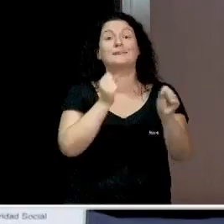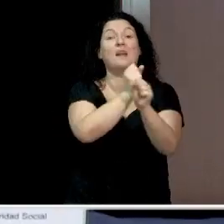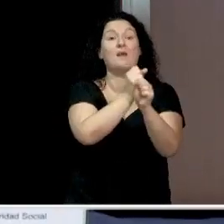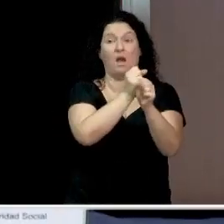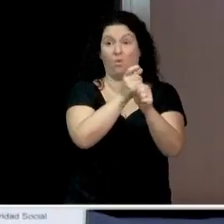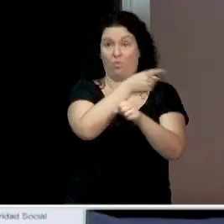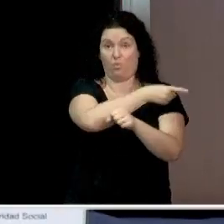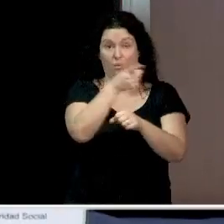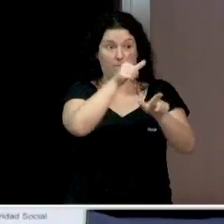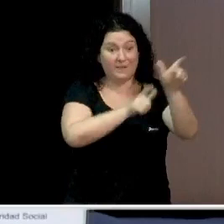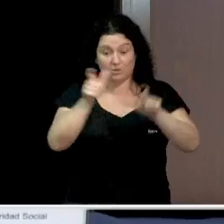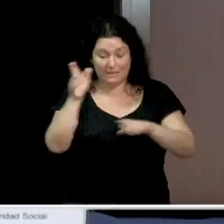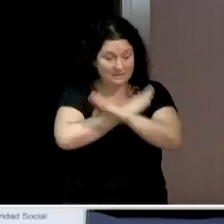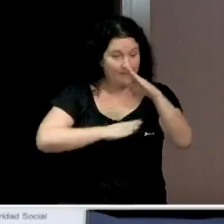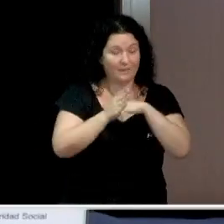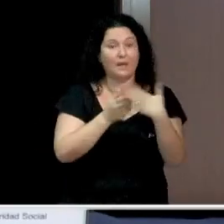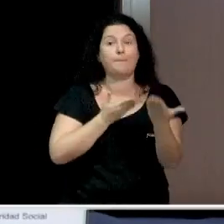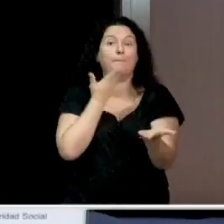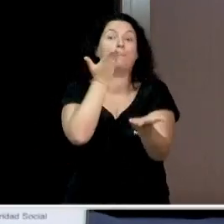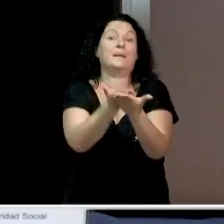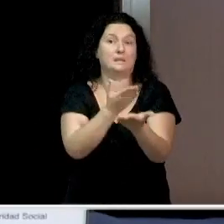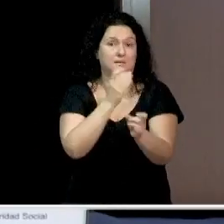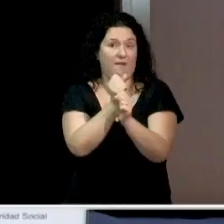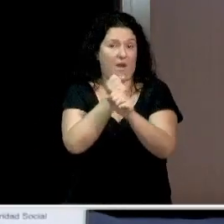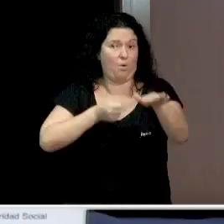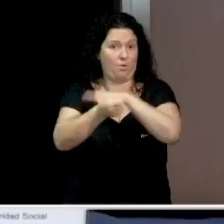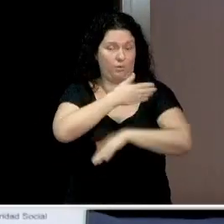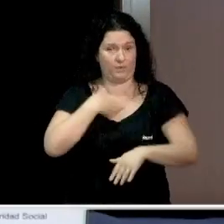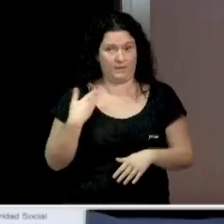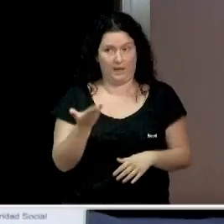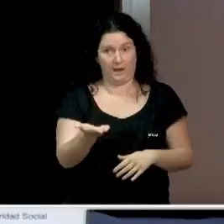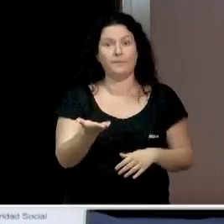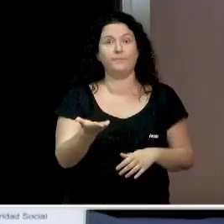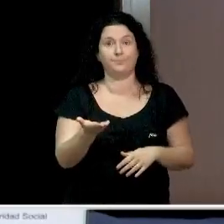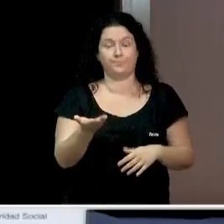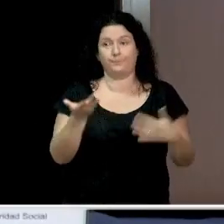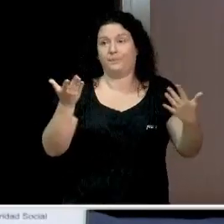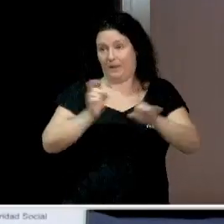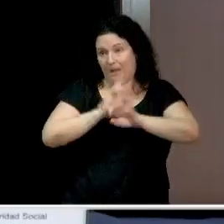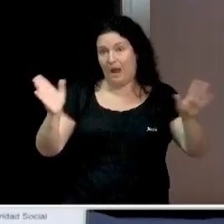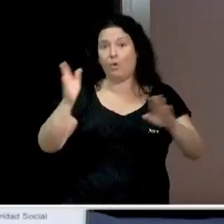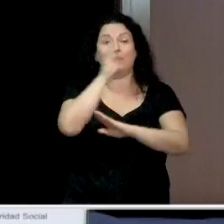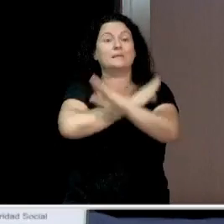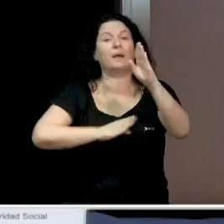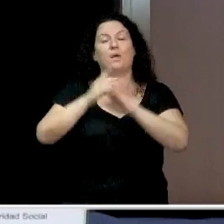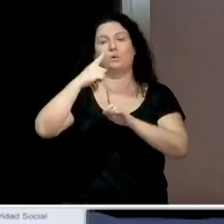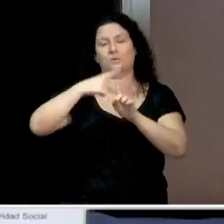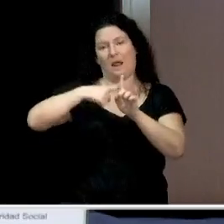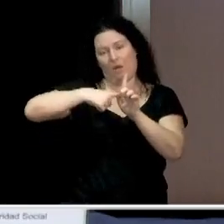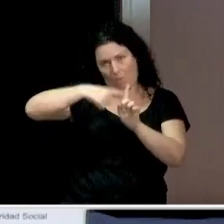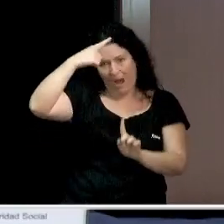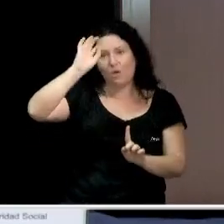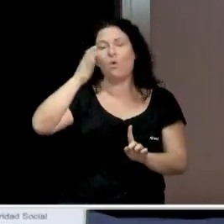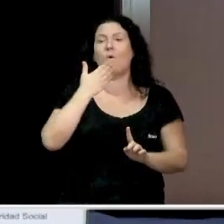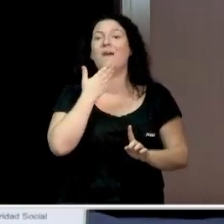las propias personas con discapacidad. Obviamente, los grados elevados de discapacidad y la